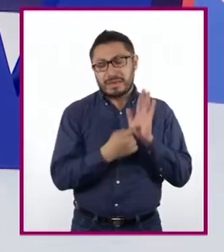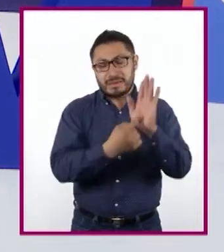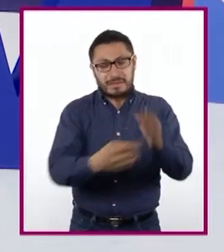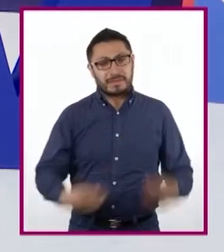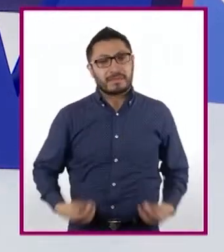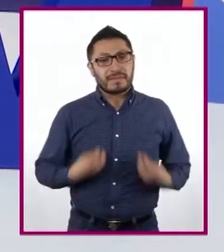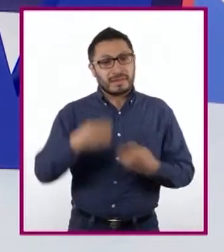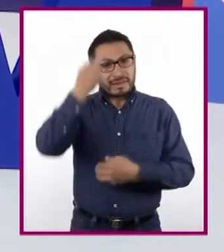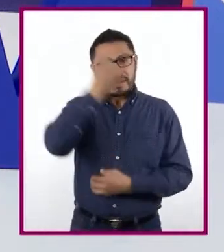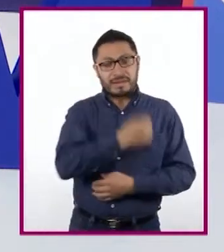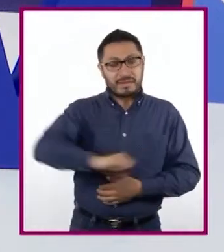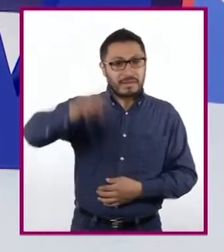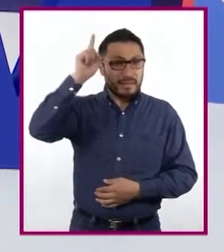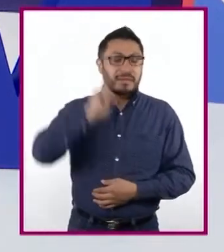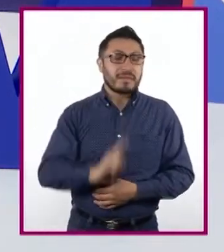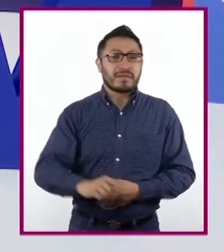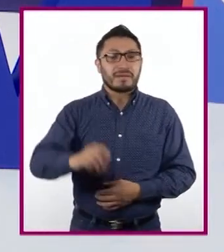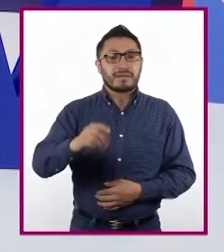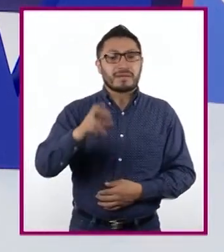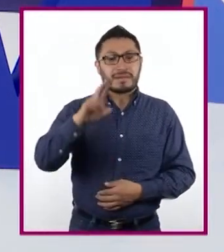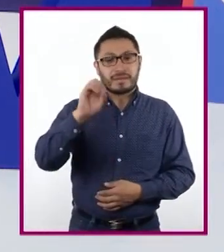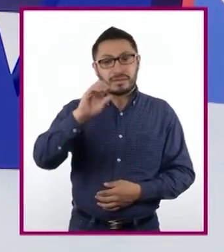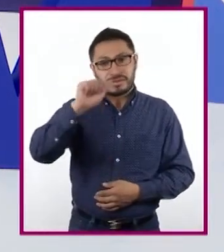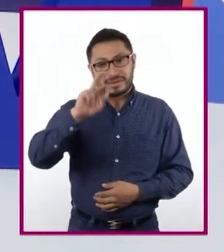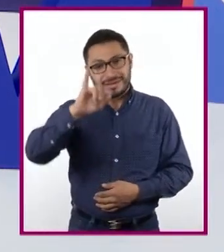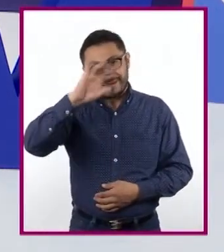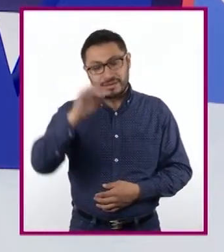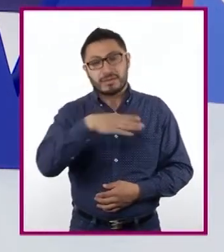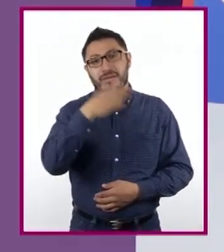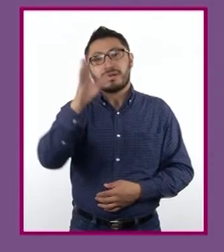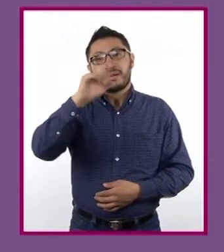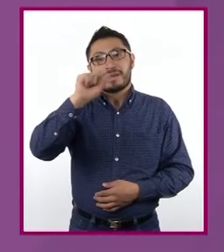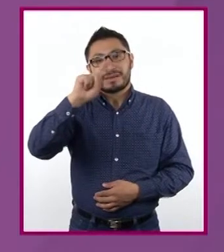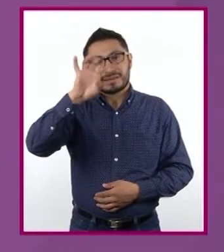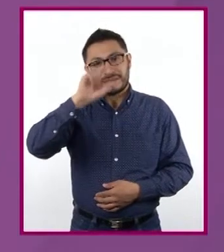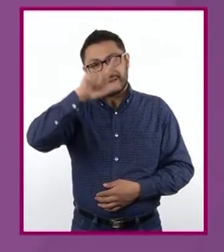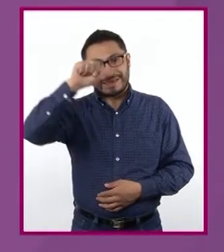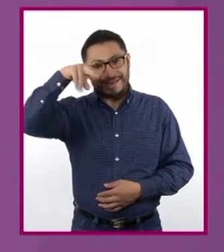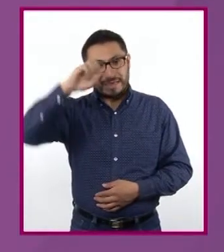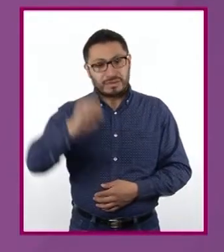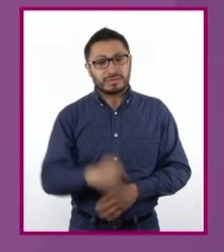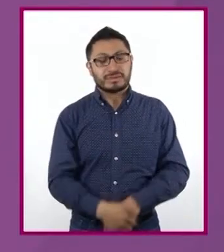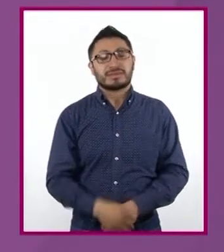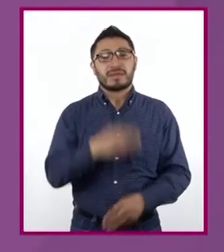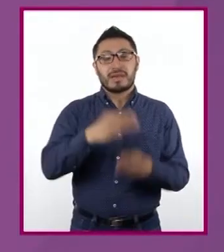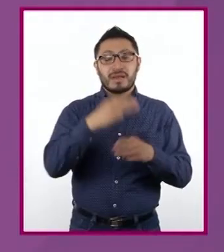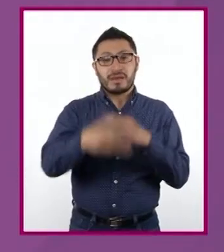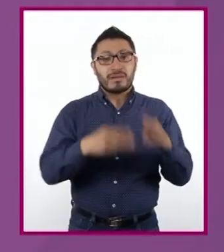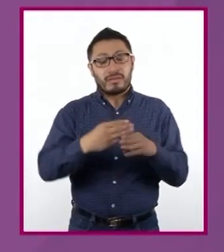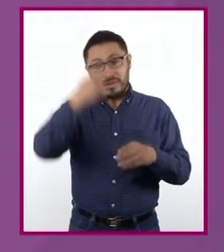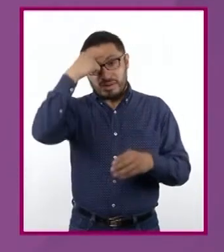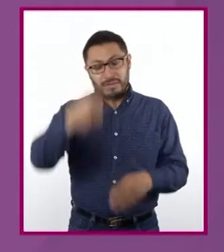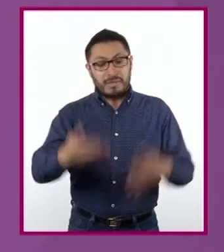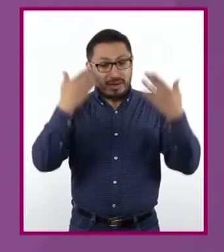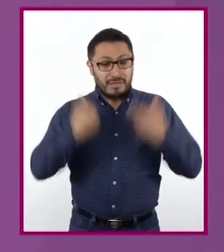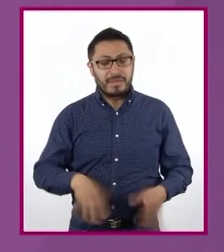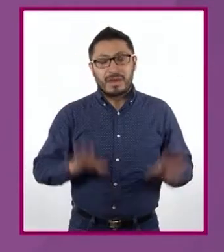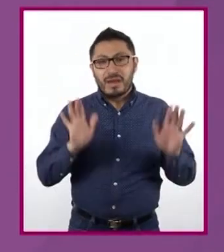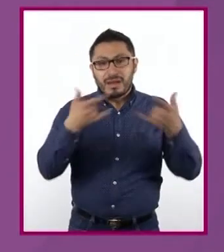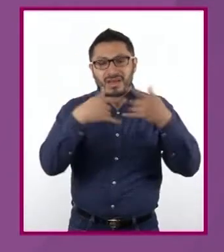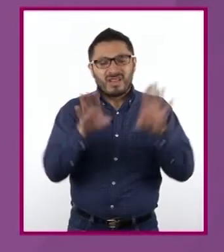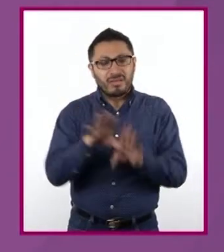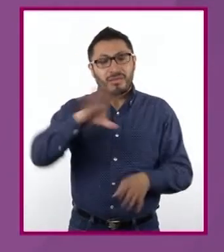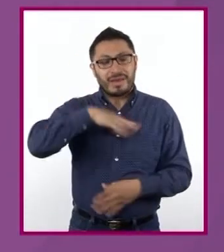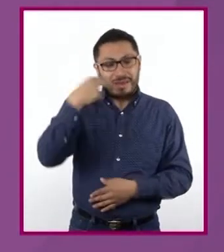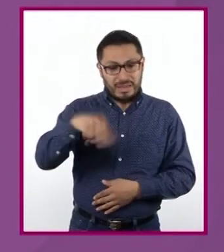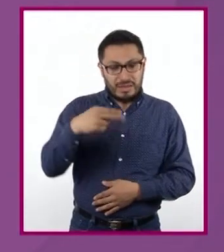vida de la famosa escritora mexicana Rosario Castellanos. El mundo que para mí está cerrado tiene un